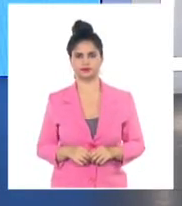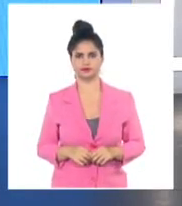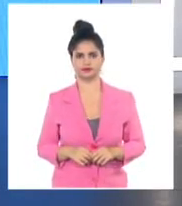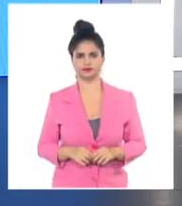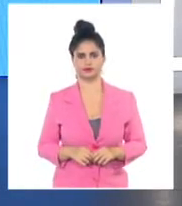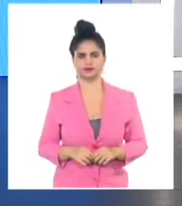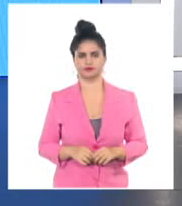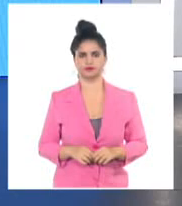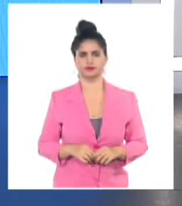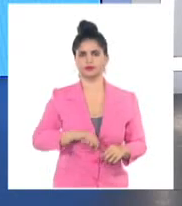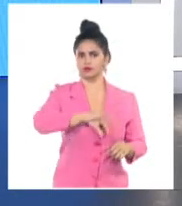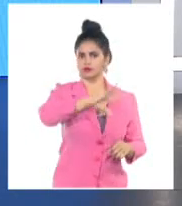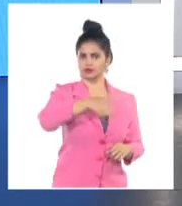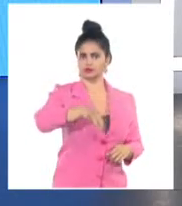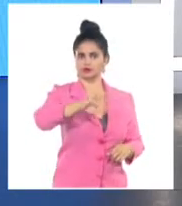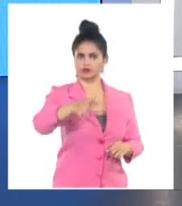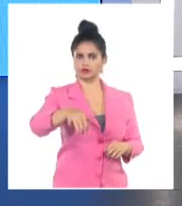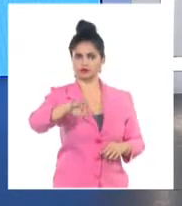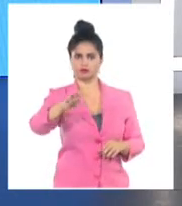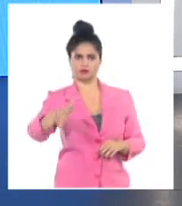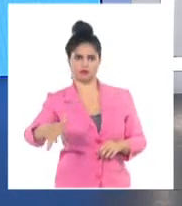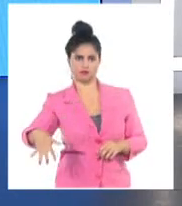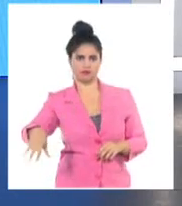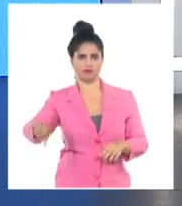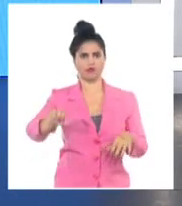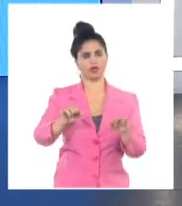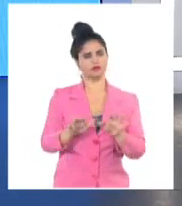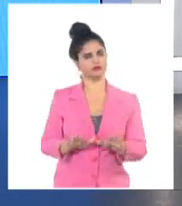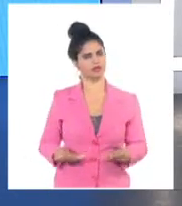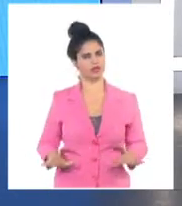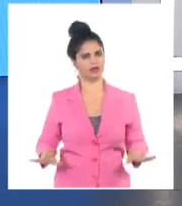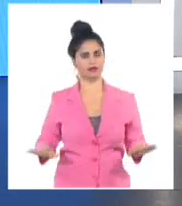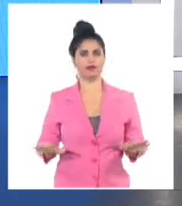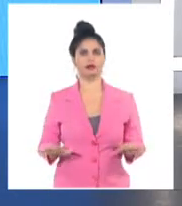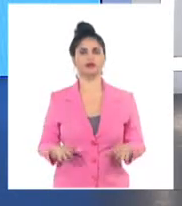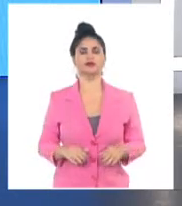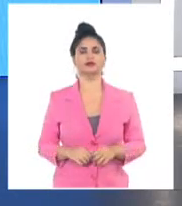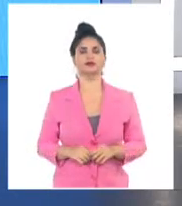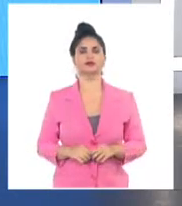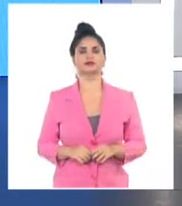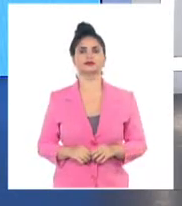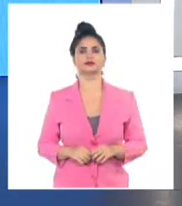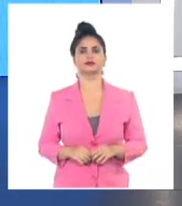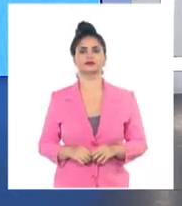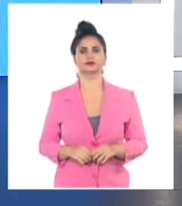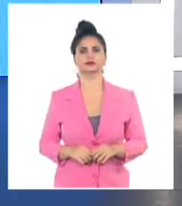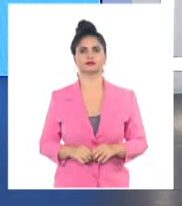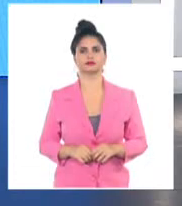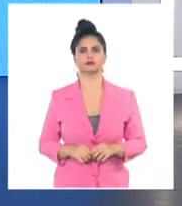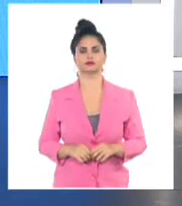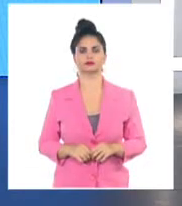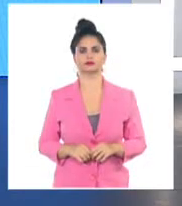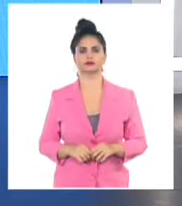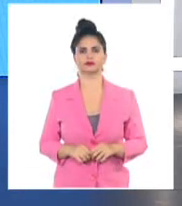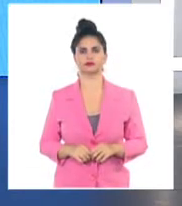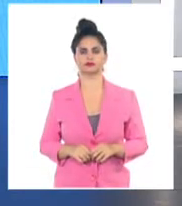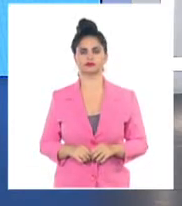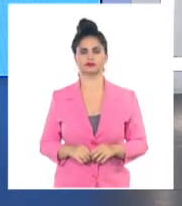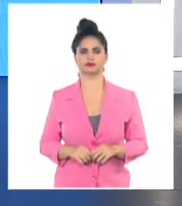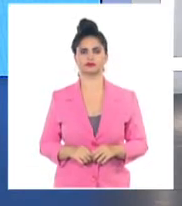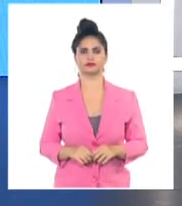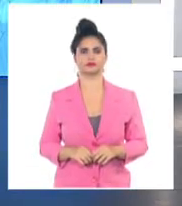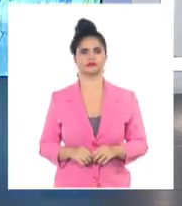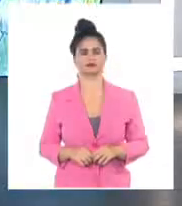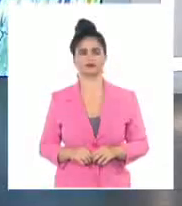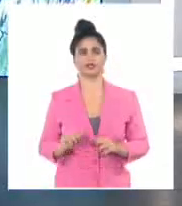litoral sur, poco oleaje en ambas costas sur del occidente y del centro del país, y el sur oriental, desde Cabo Cruz hasta Punta Maicí, tendrá mar tranquila. Así que